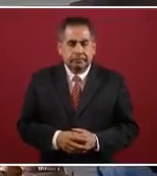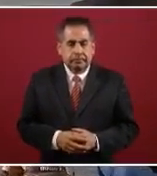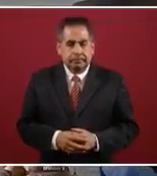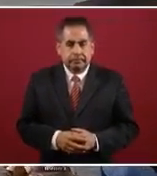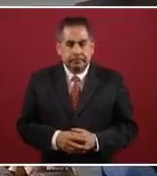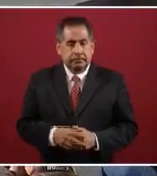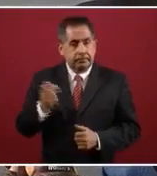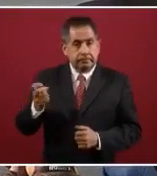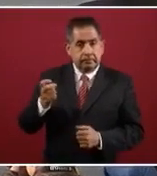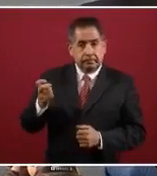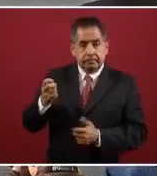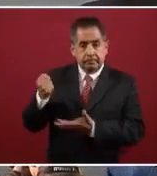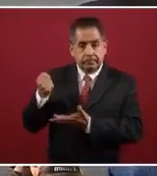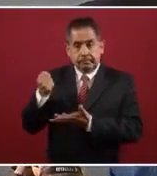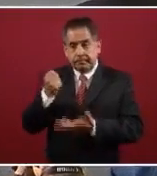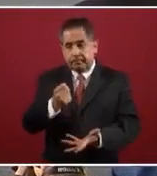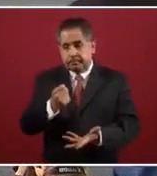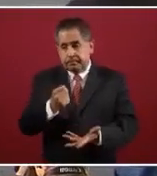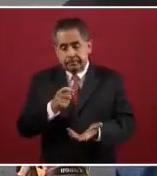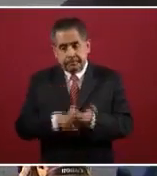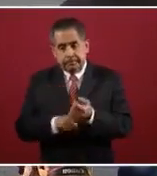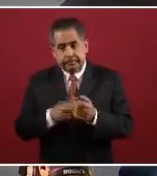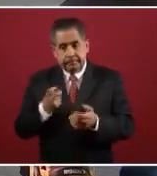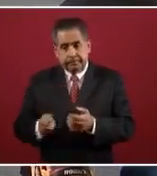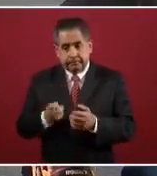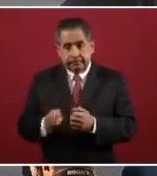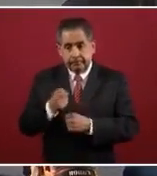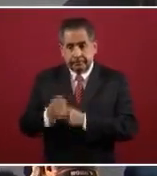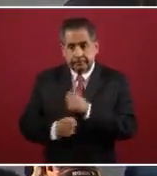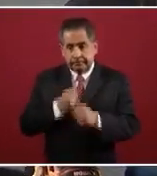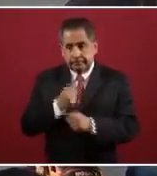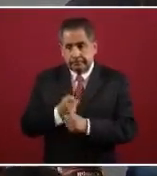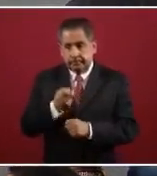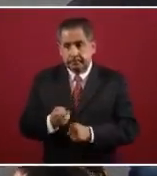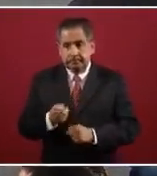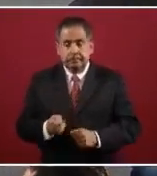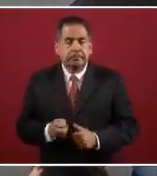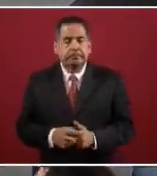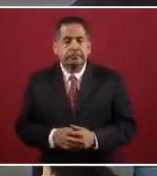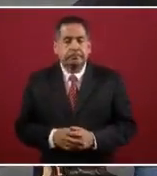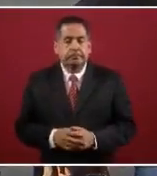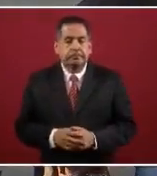Este es el presupuesto de este año,